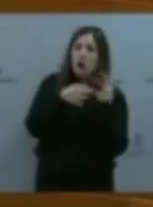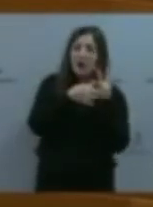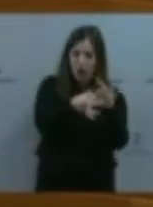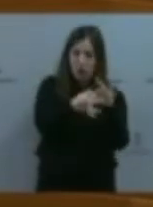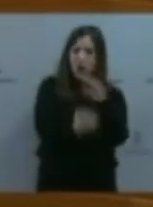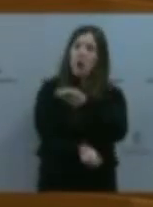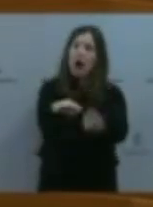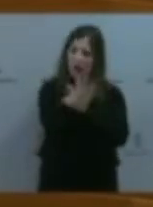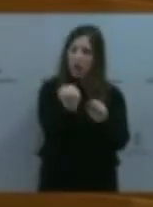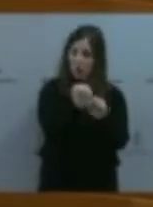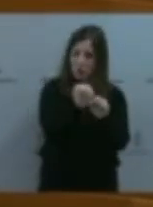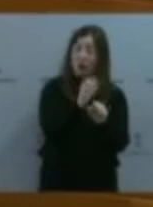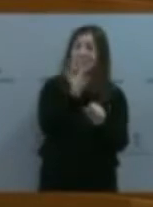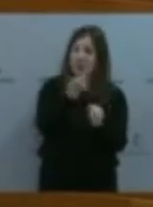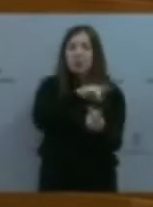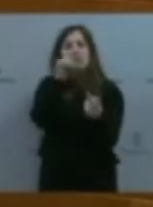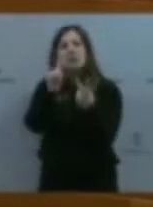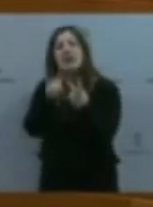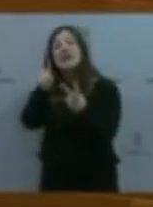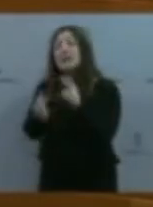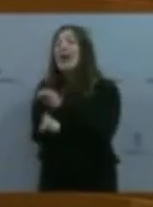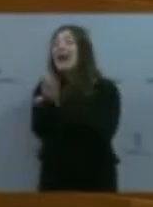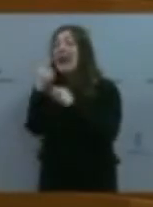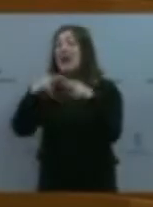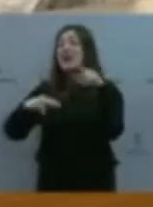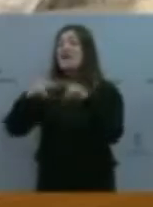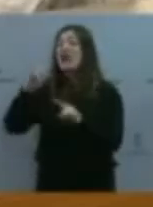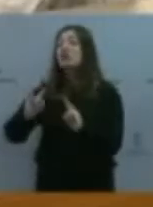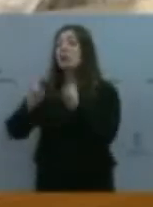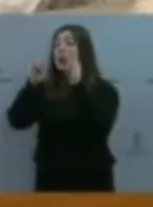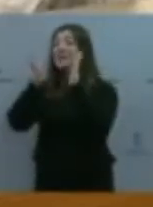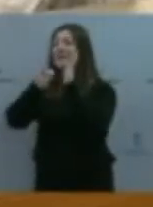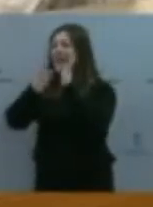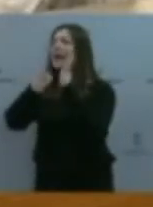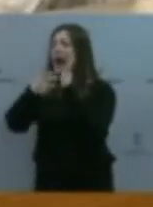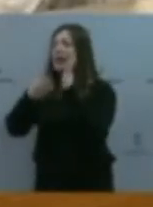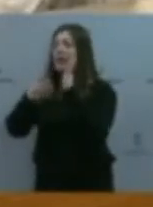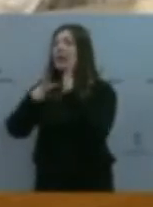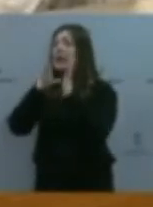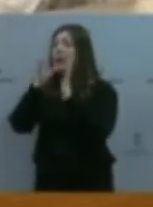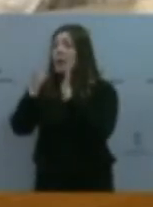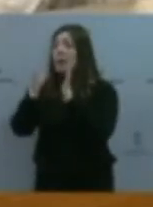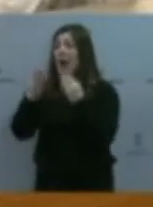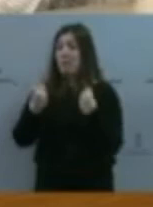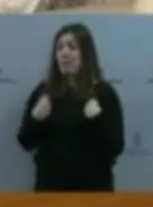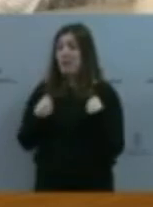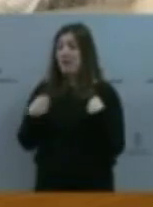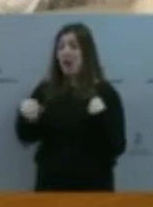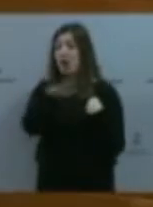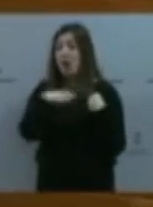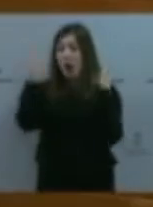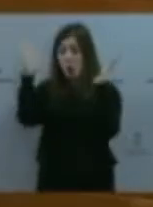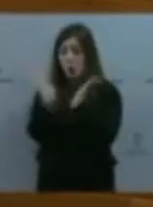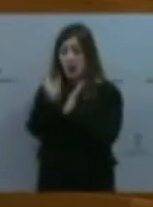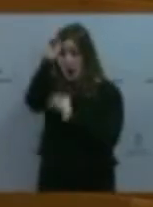la generación de infraestructuras de calidad, de forma y manera que la vida en las cuencas mineras, la forma de vivir en las cuencas mineras se